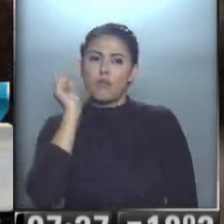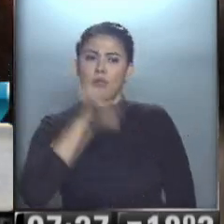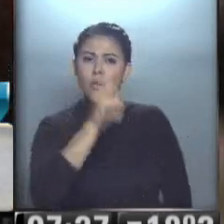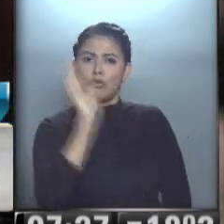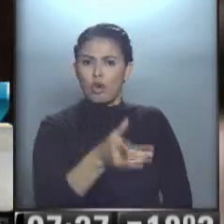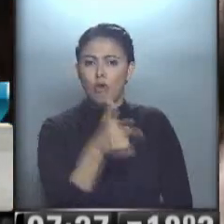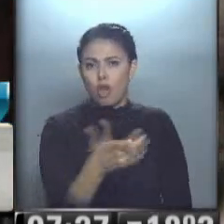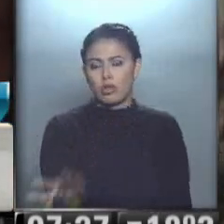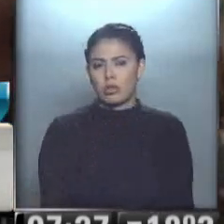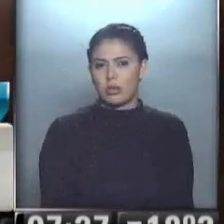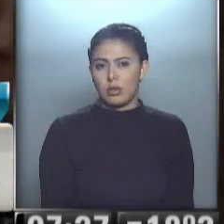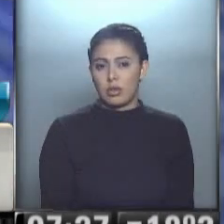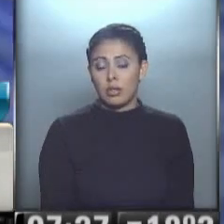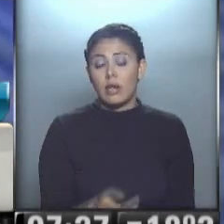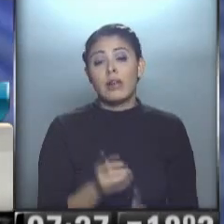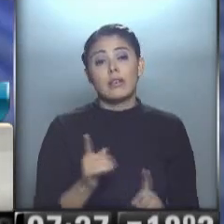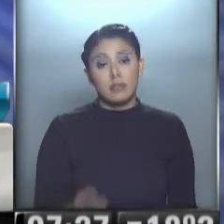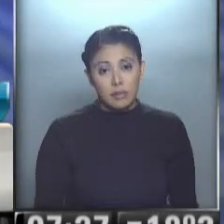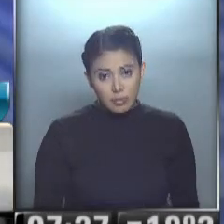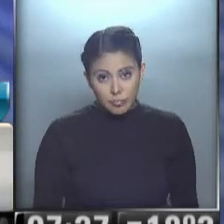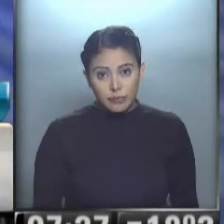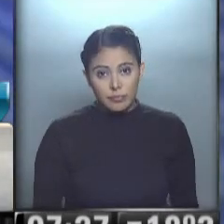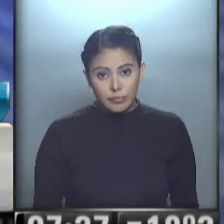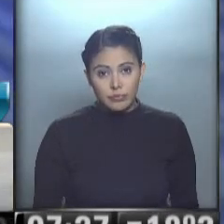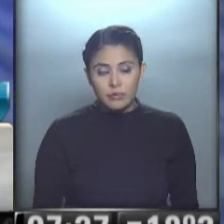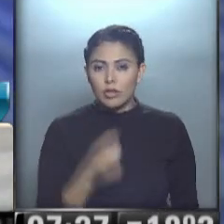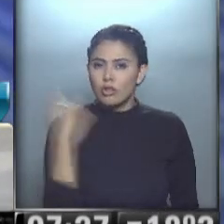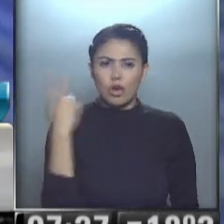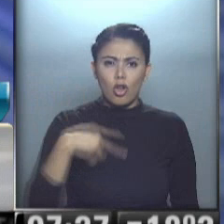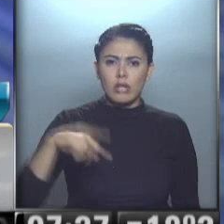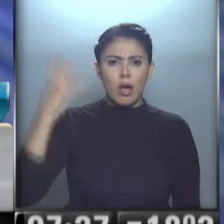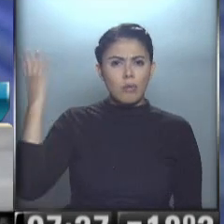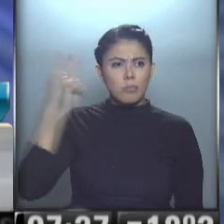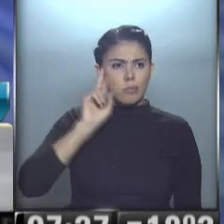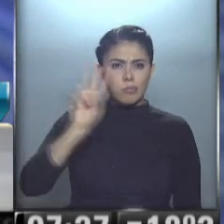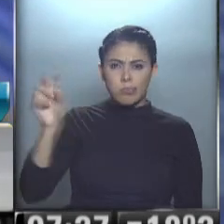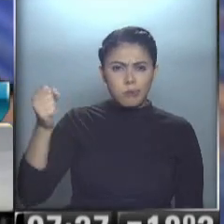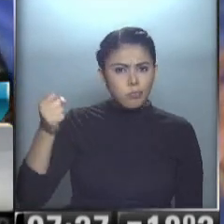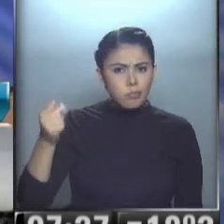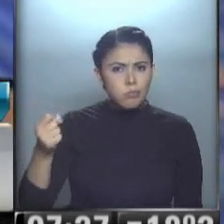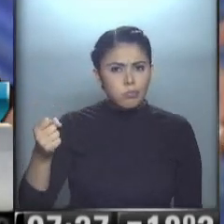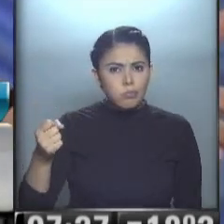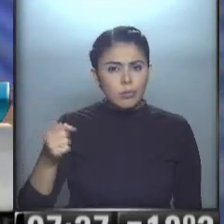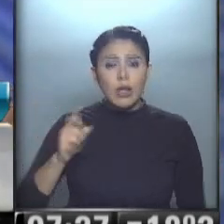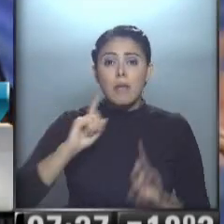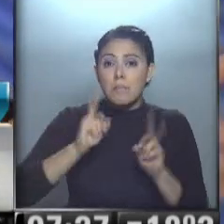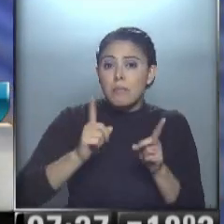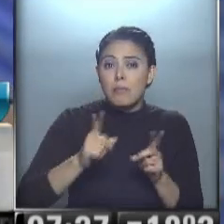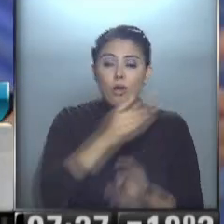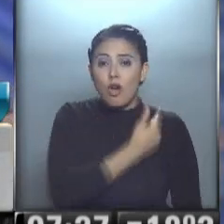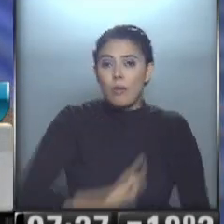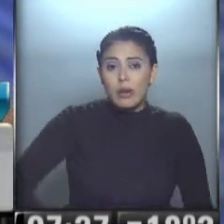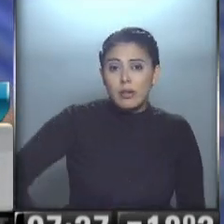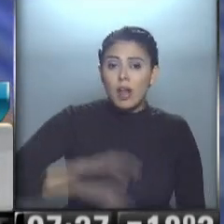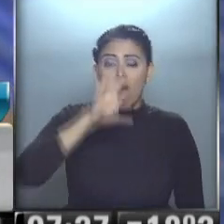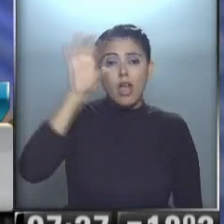atacarla y mucho menos aún lo que hemos visto y cuentan los propios gobernadores